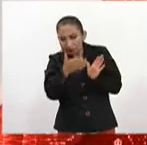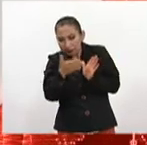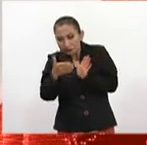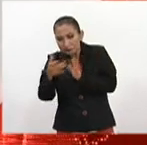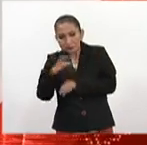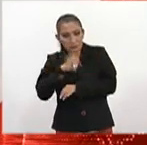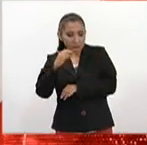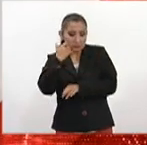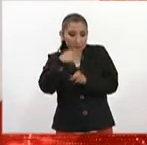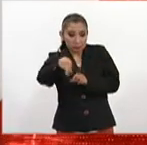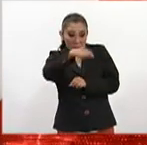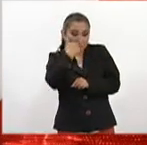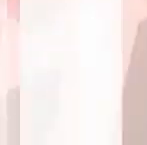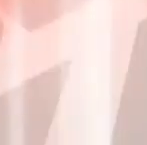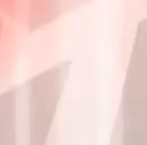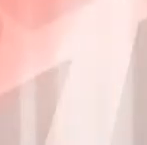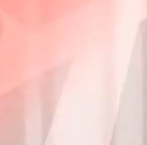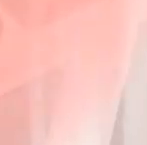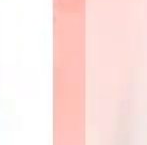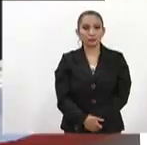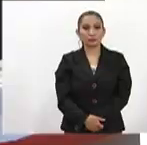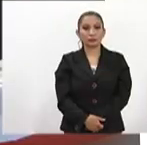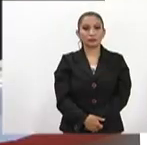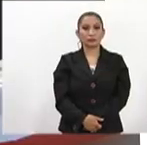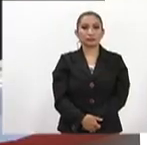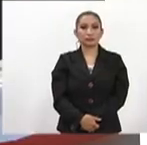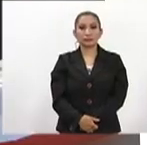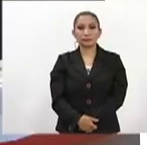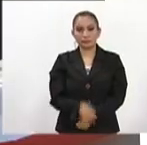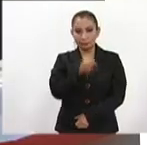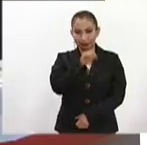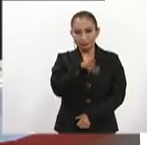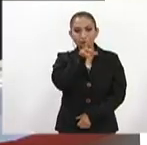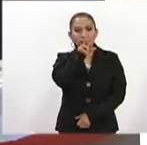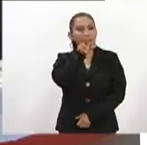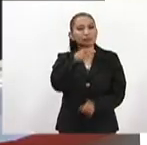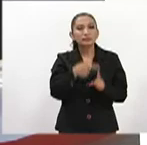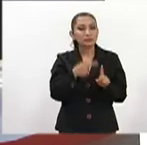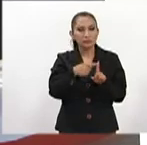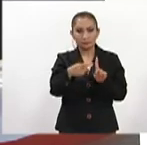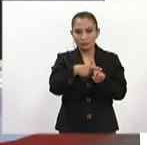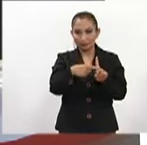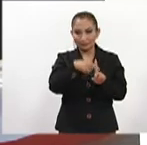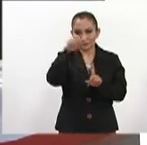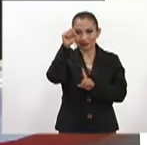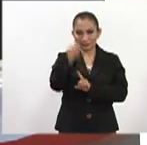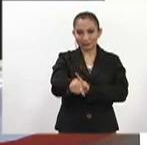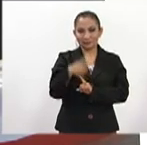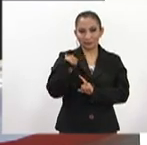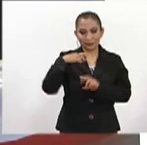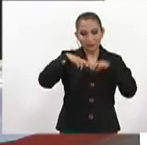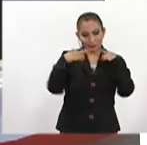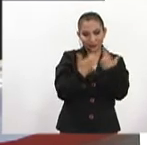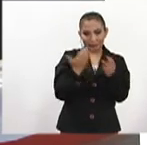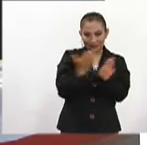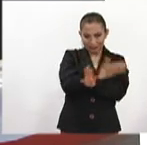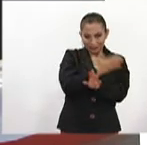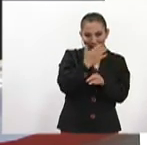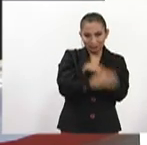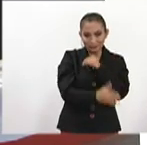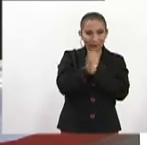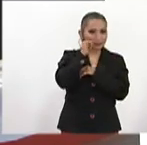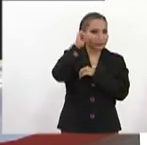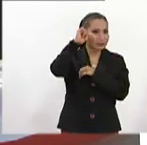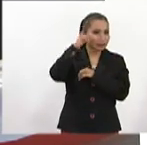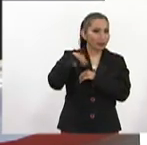y hay una voluntad política. ¿Y quién reaccionó bien? Quien reaccionó bien a esta ronda que acaba de concluir el día de